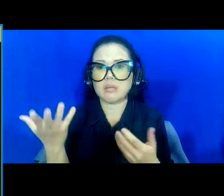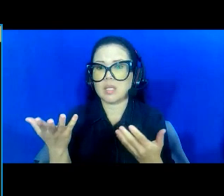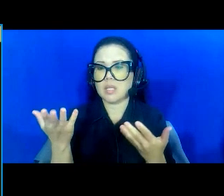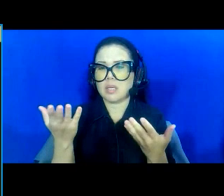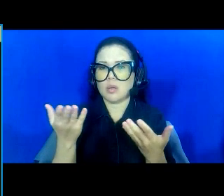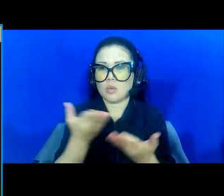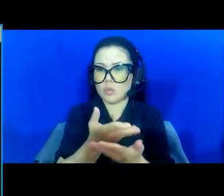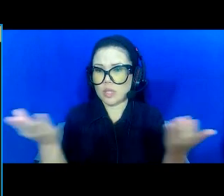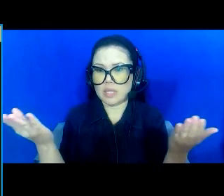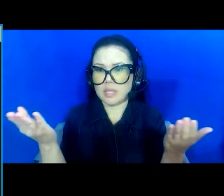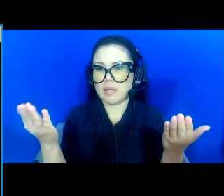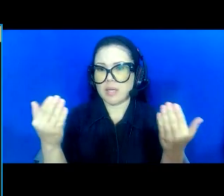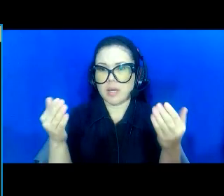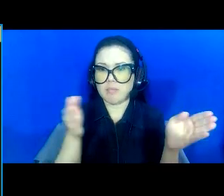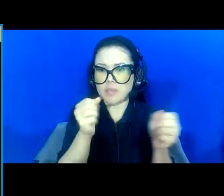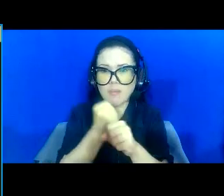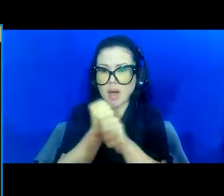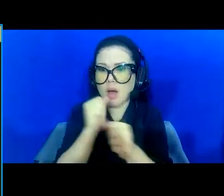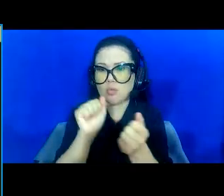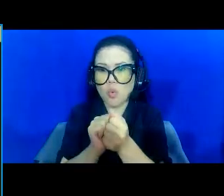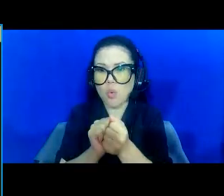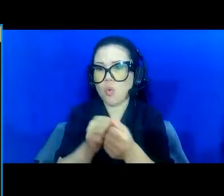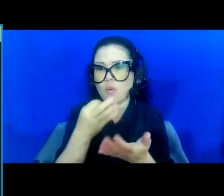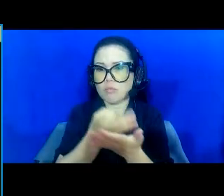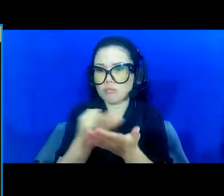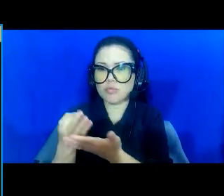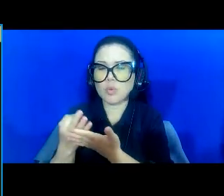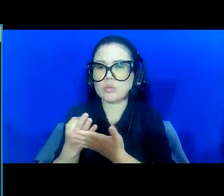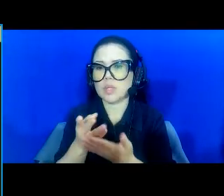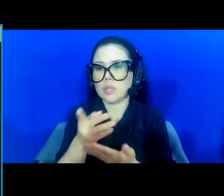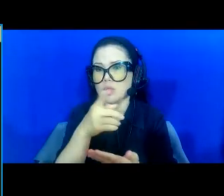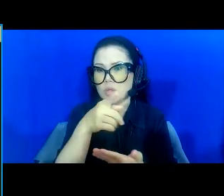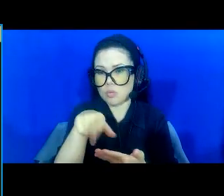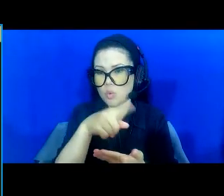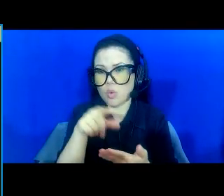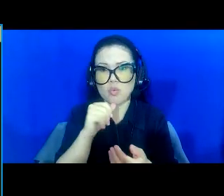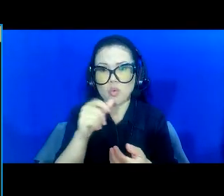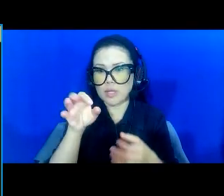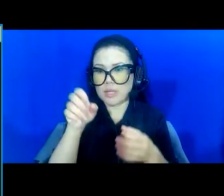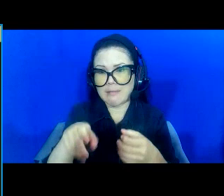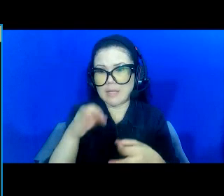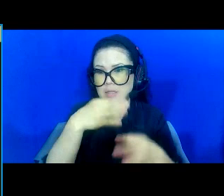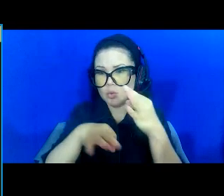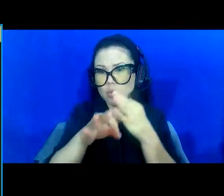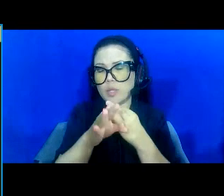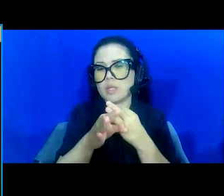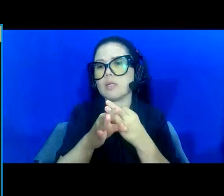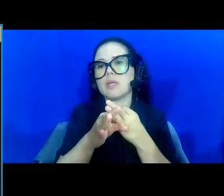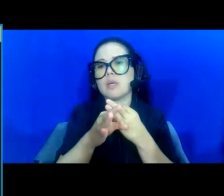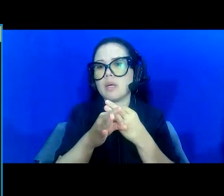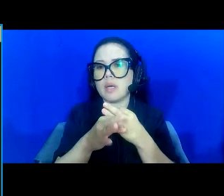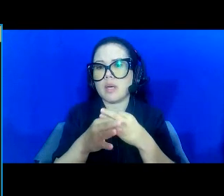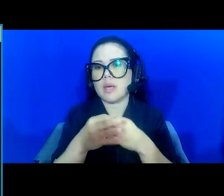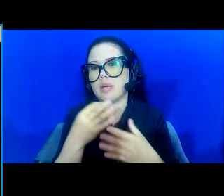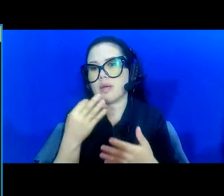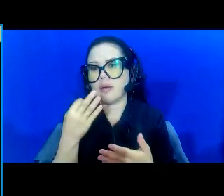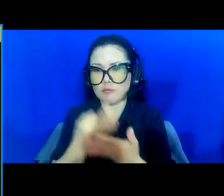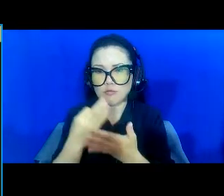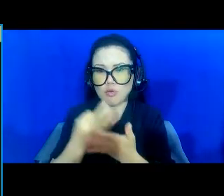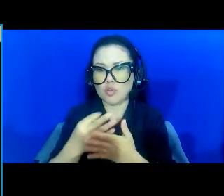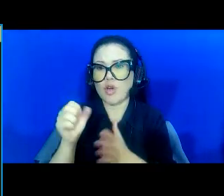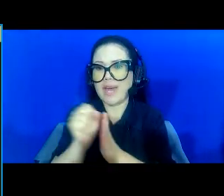estos fondos no pueden sustituir las asignaciones estatales, ¿verdad? Así que también es una preocupación que tenemos y hay que estar pendiente a que no se considere en ningún